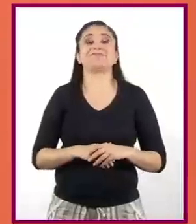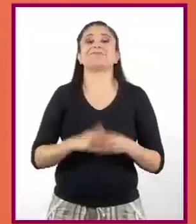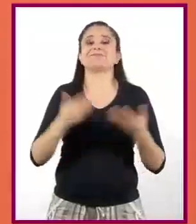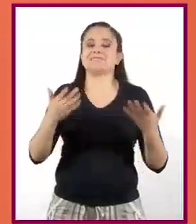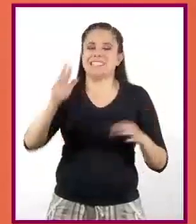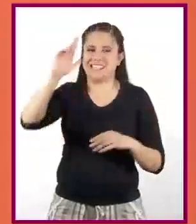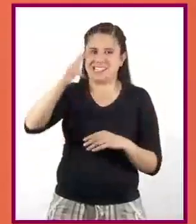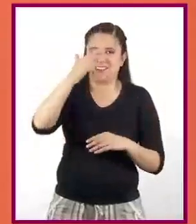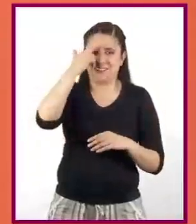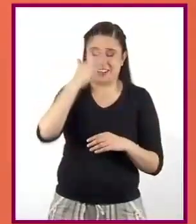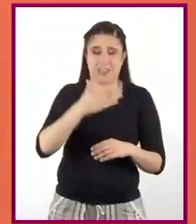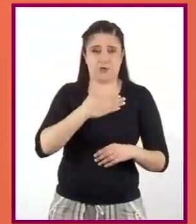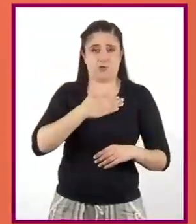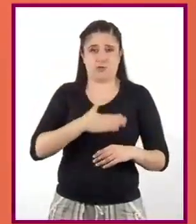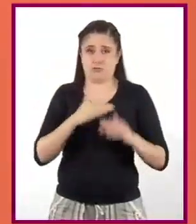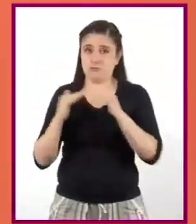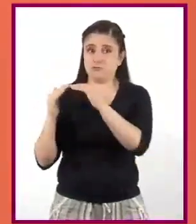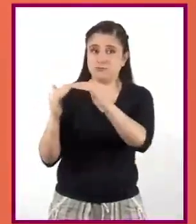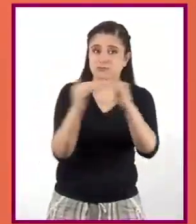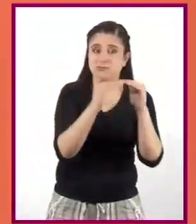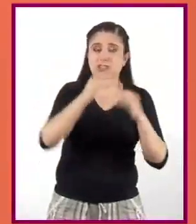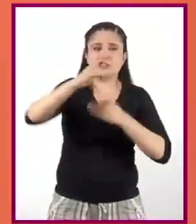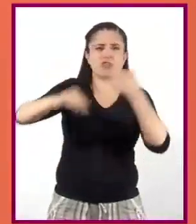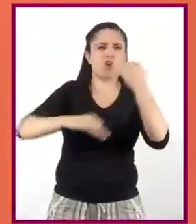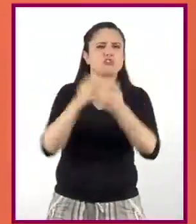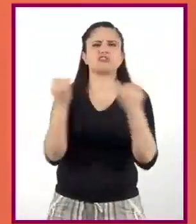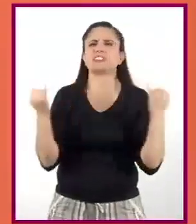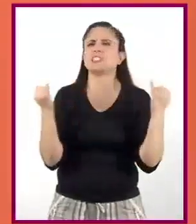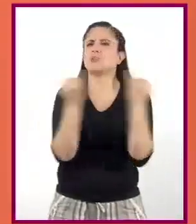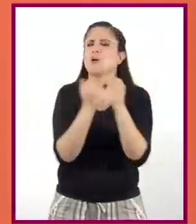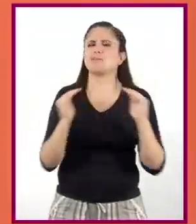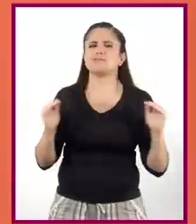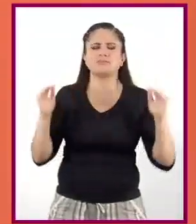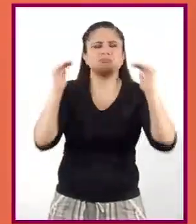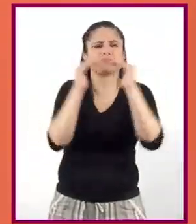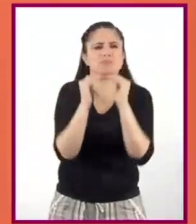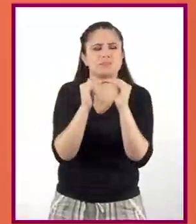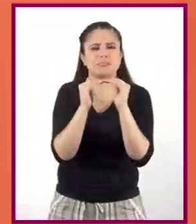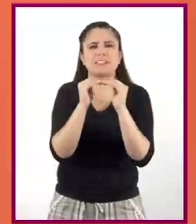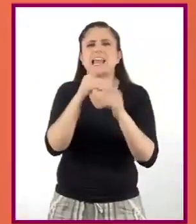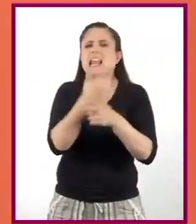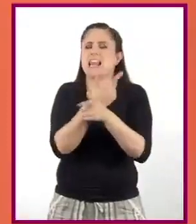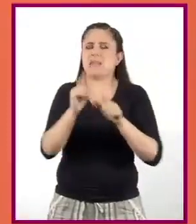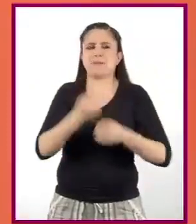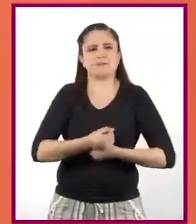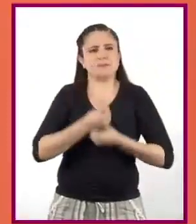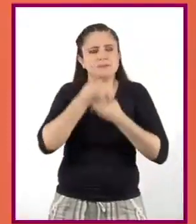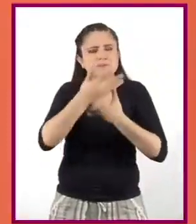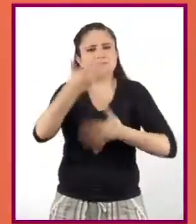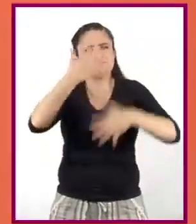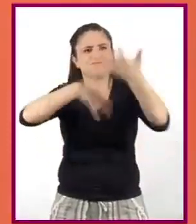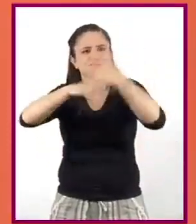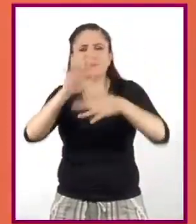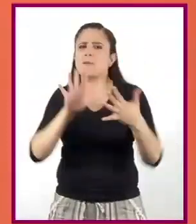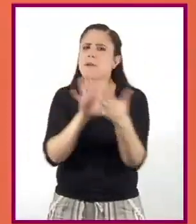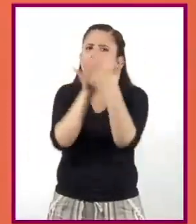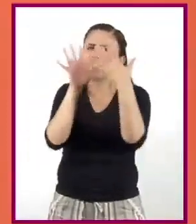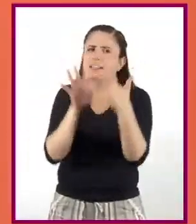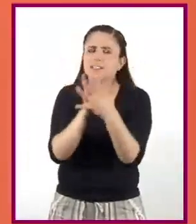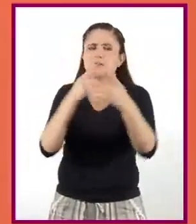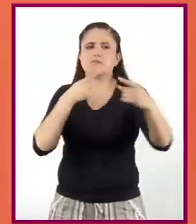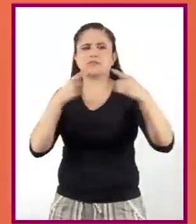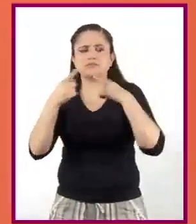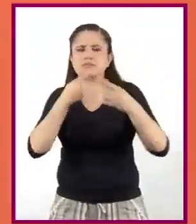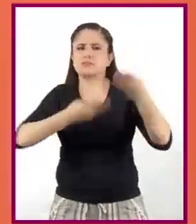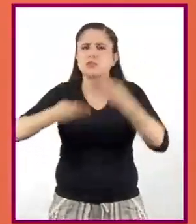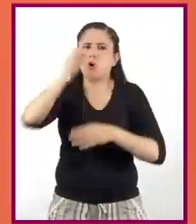Recuerden que en la democracia todas y todos somos iguales, libres de expresar nuestras ideas, participar y discutir